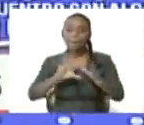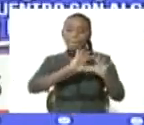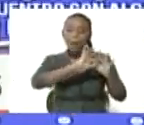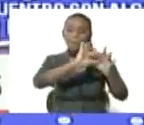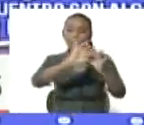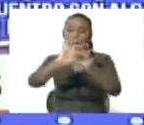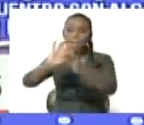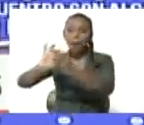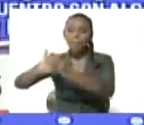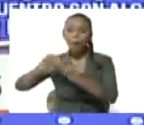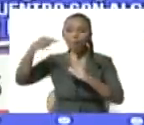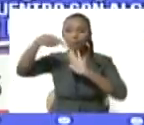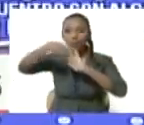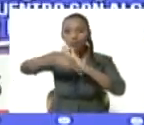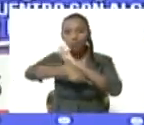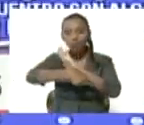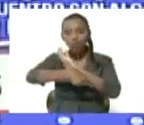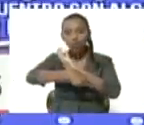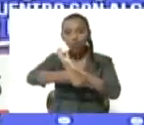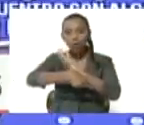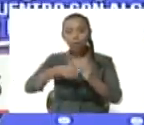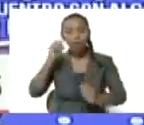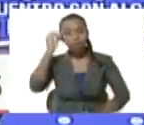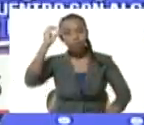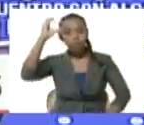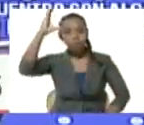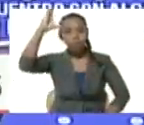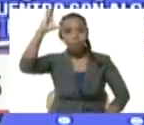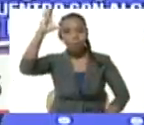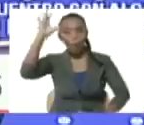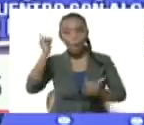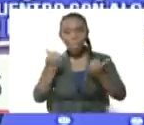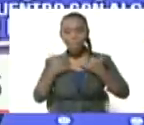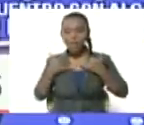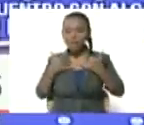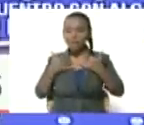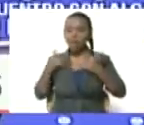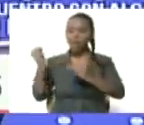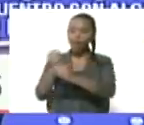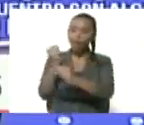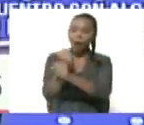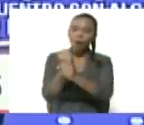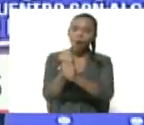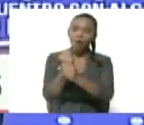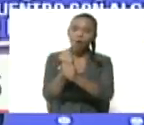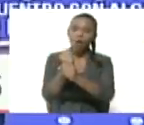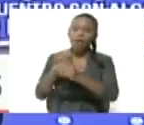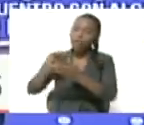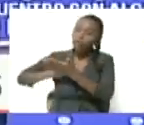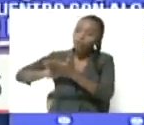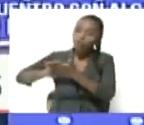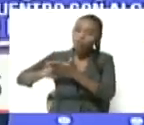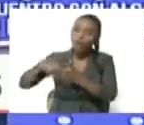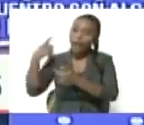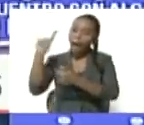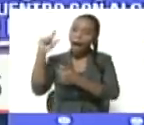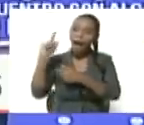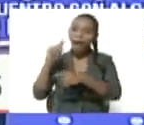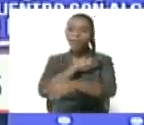articularse profundamente con la capacidad de autogobierno y de soluciones que tiene el poder